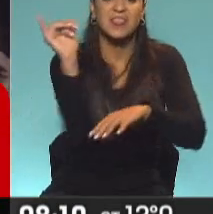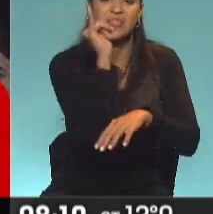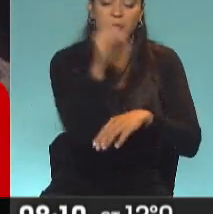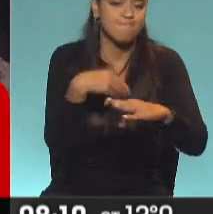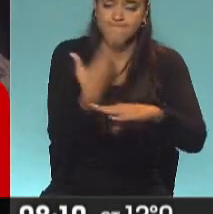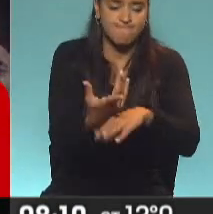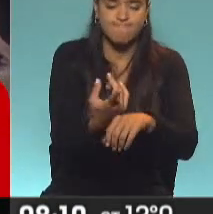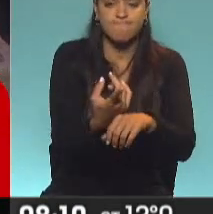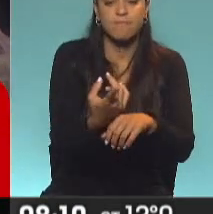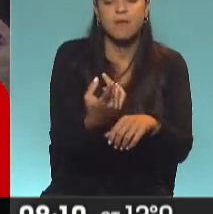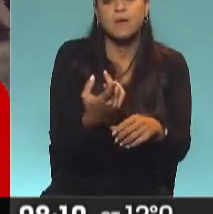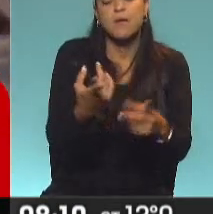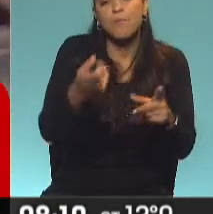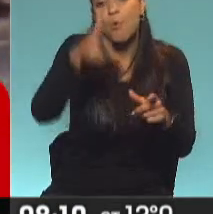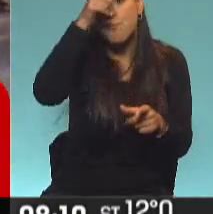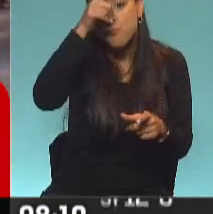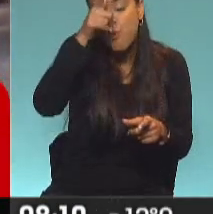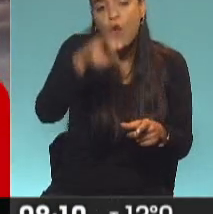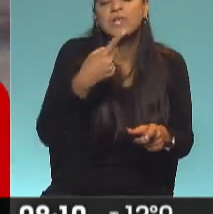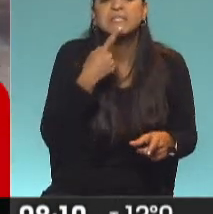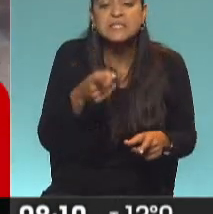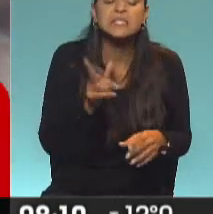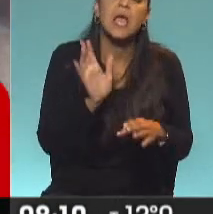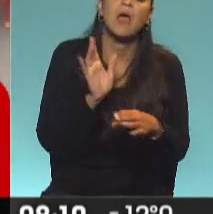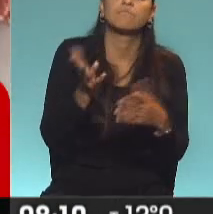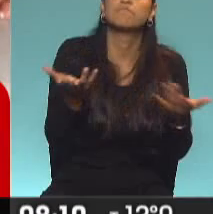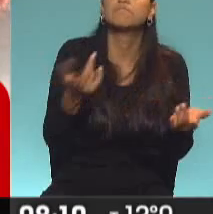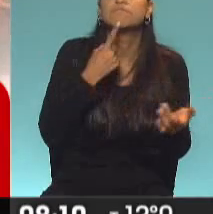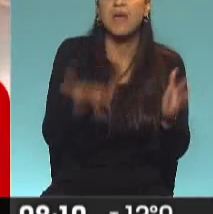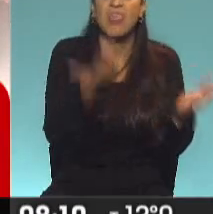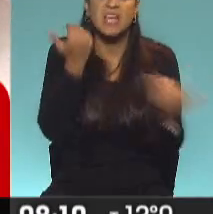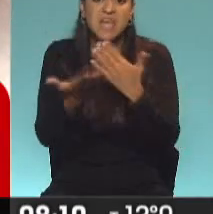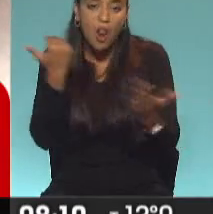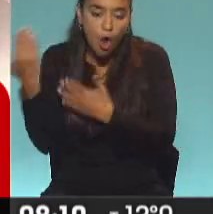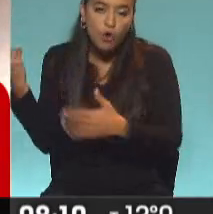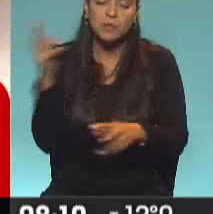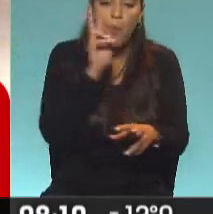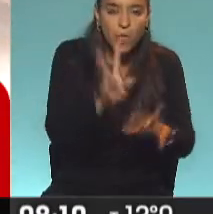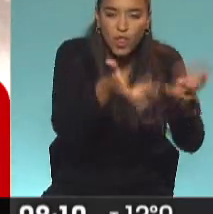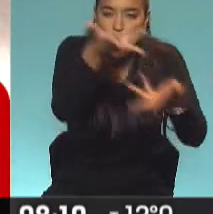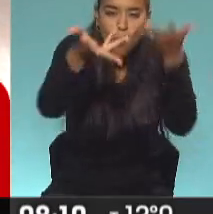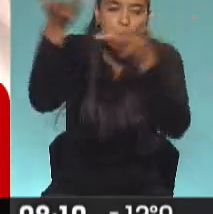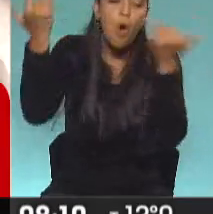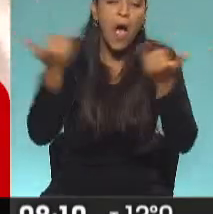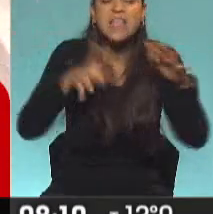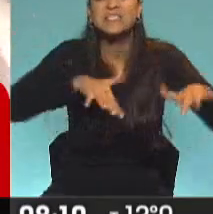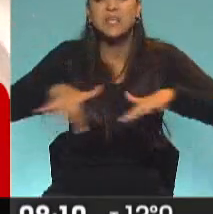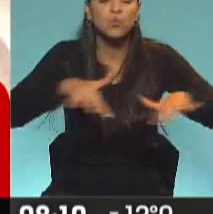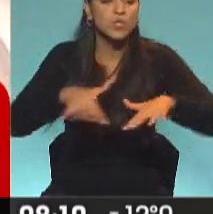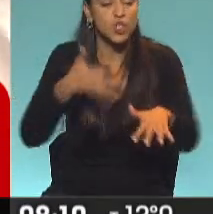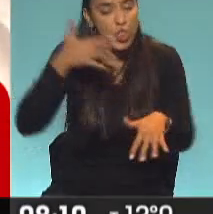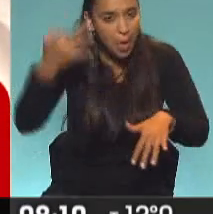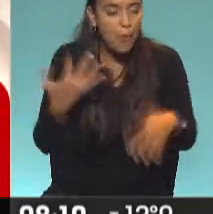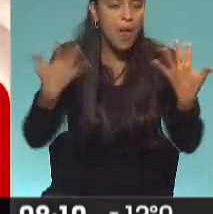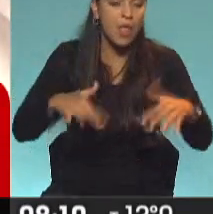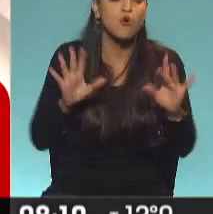efectivos policiales que están a cargo de este operativo de desalojo. Se sigue viendo humo, se sigue viendo una situación realmente